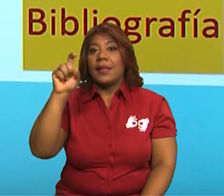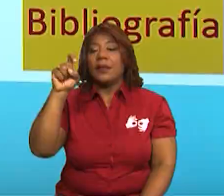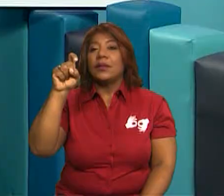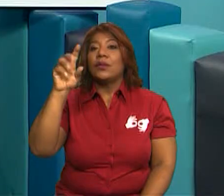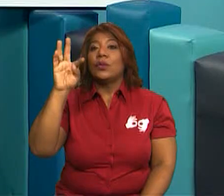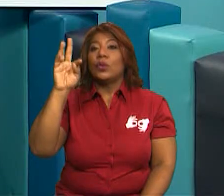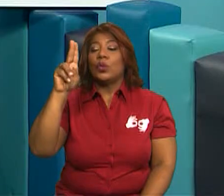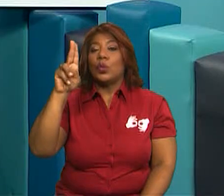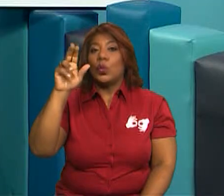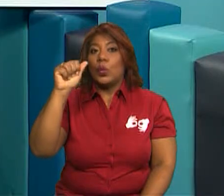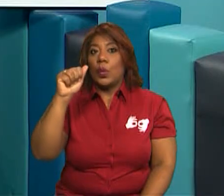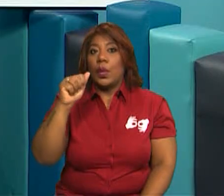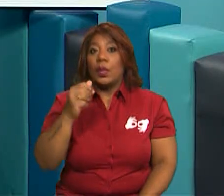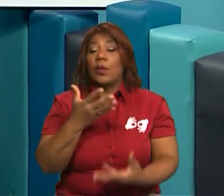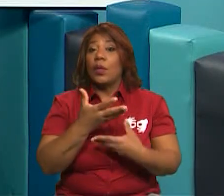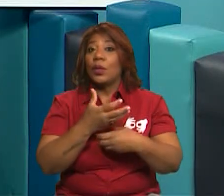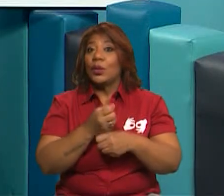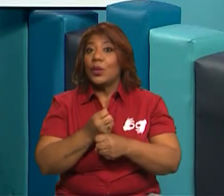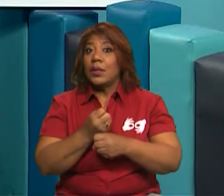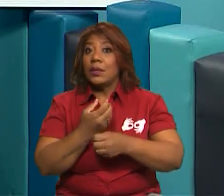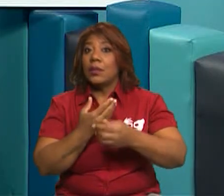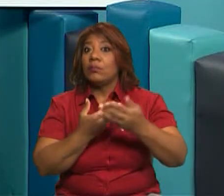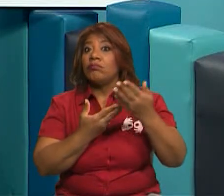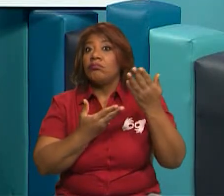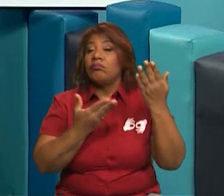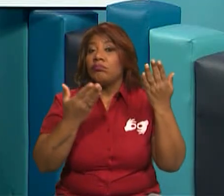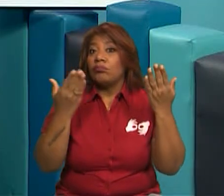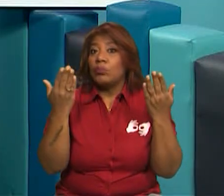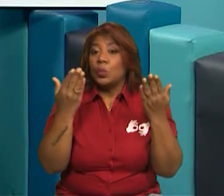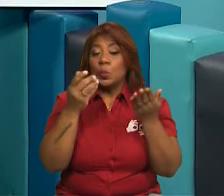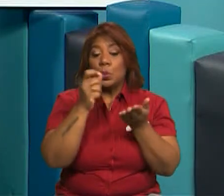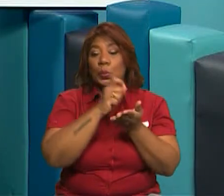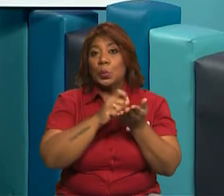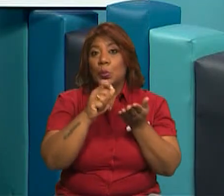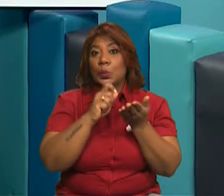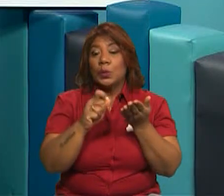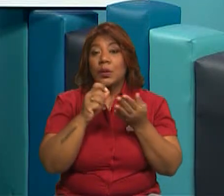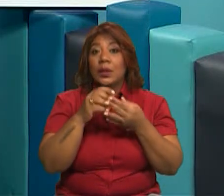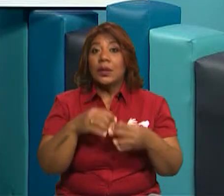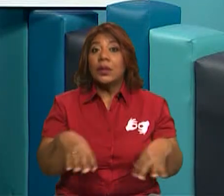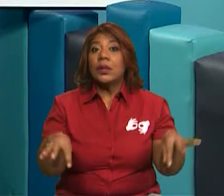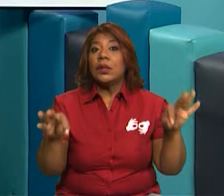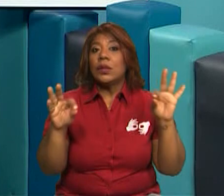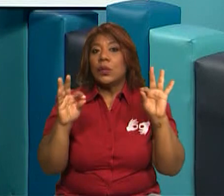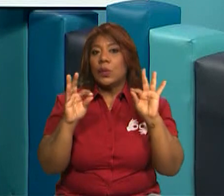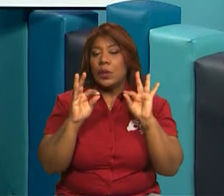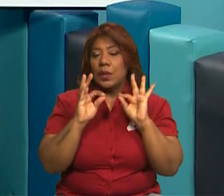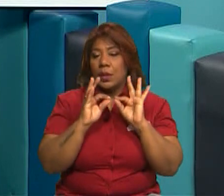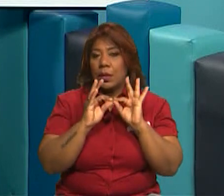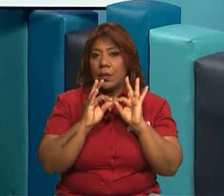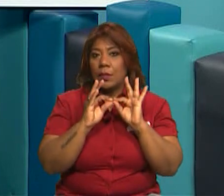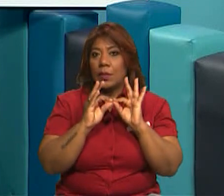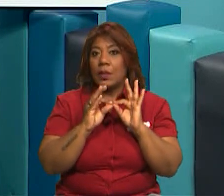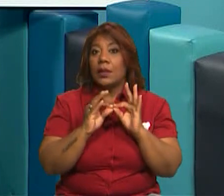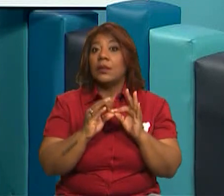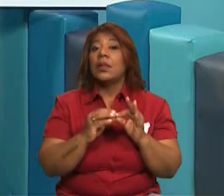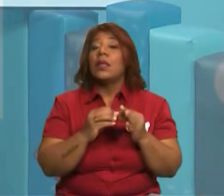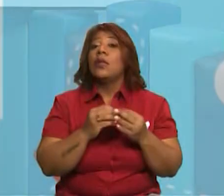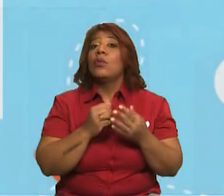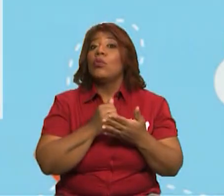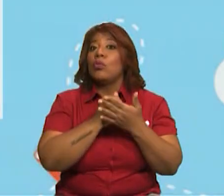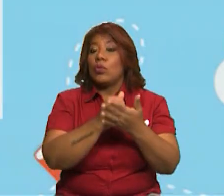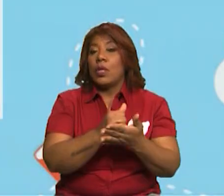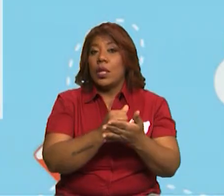producción escrita de una obra, el autor incluye un conjunto de elementos visuales que tienen como función ser una guía de lectura